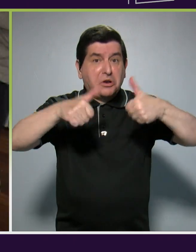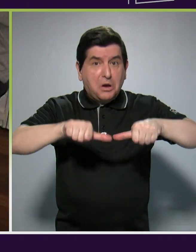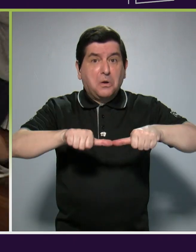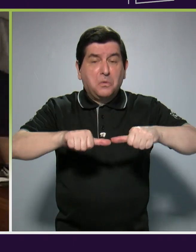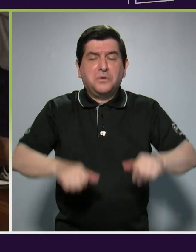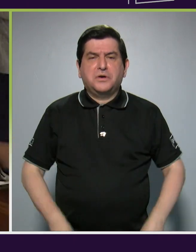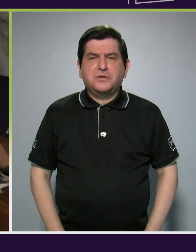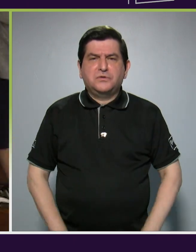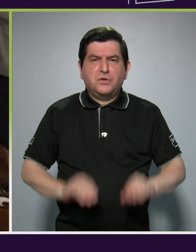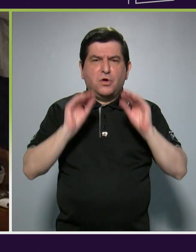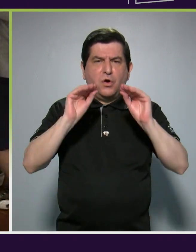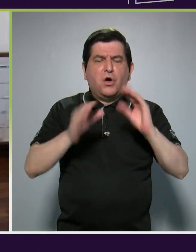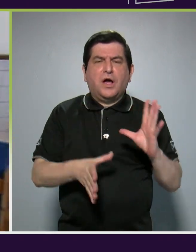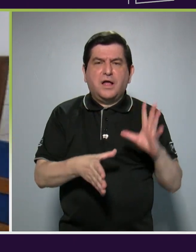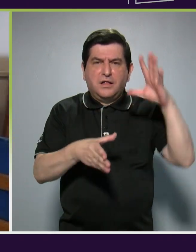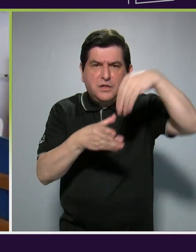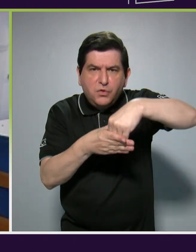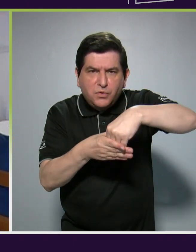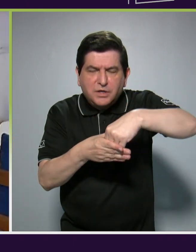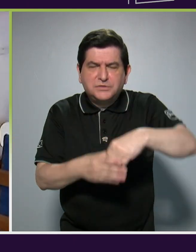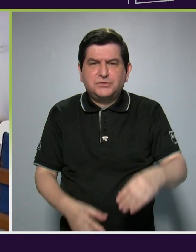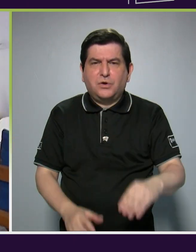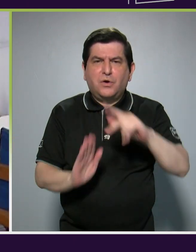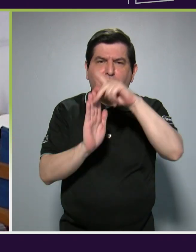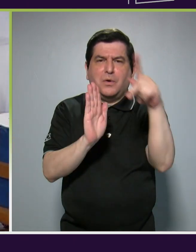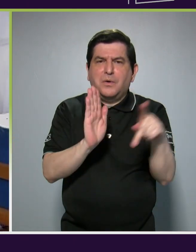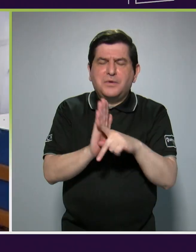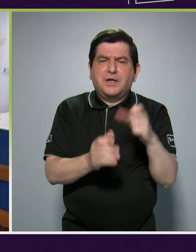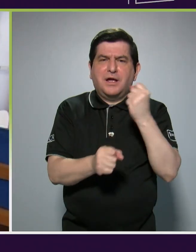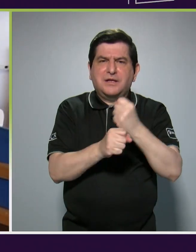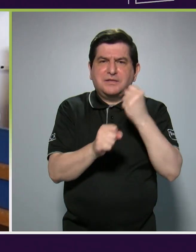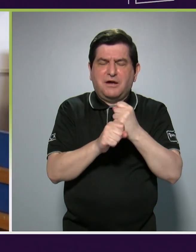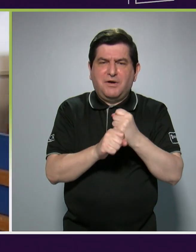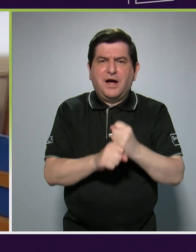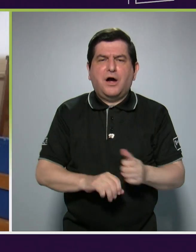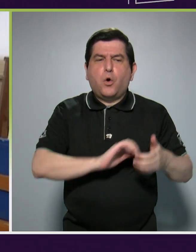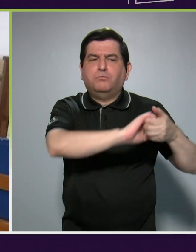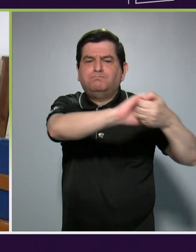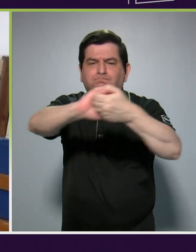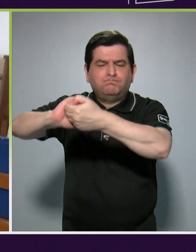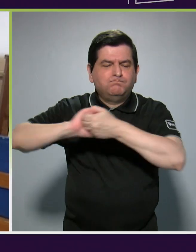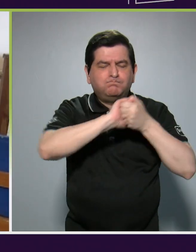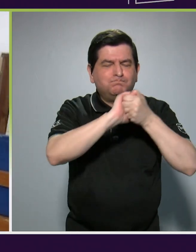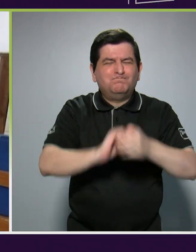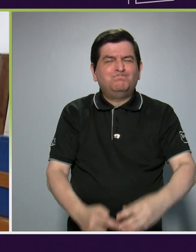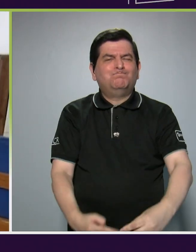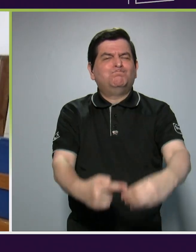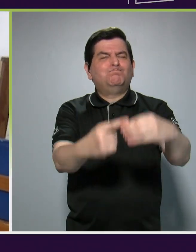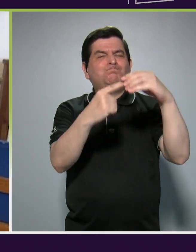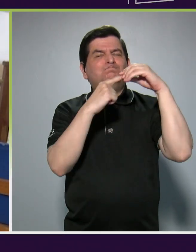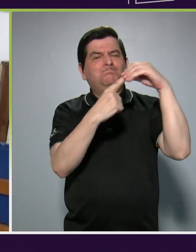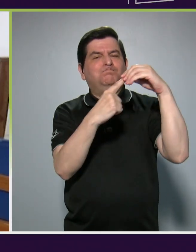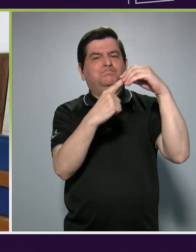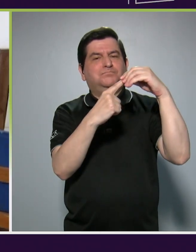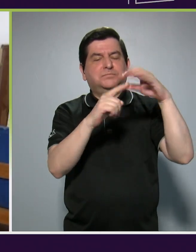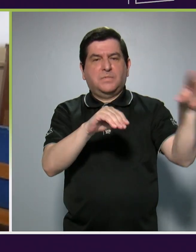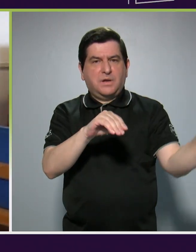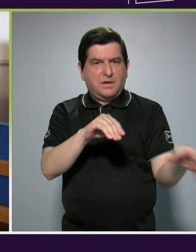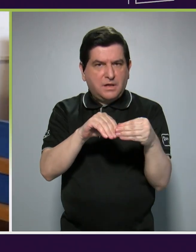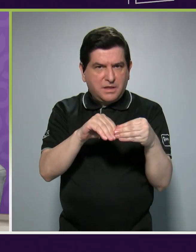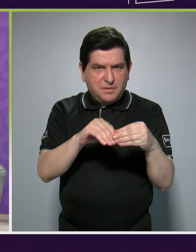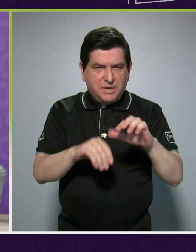La educación inclusiva es el principio de trabajo colaborativo es primordial. Entonces, y además